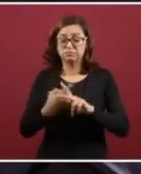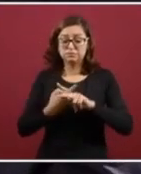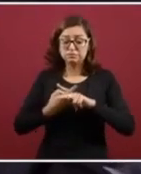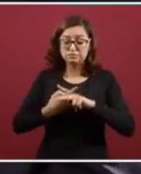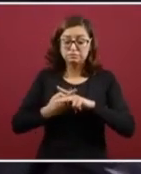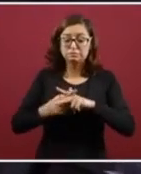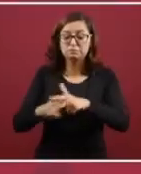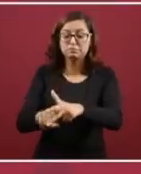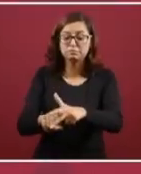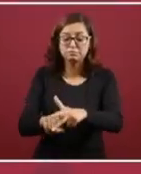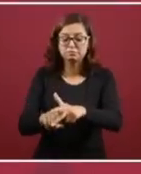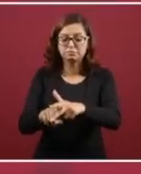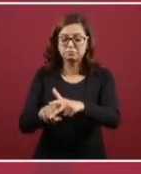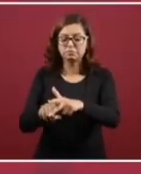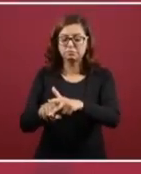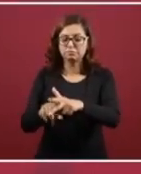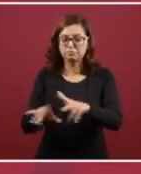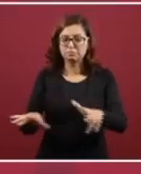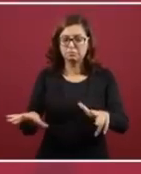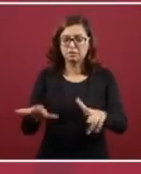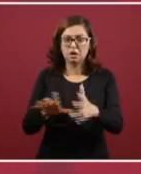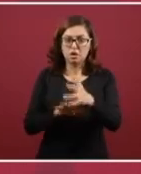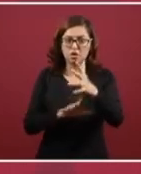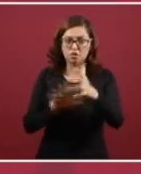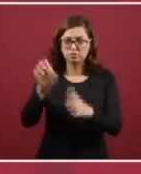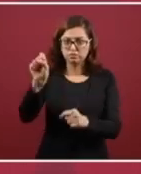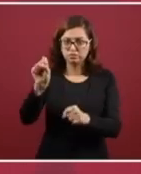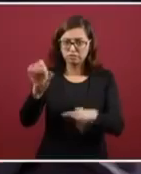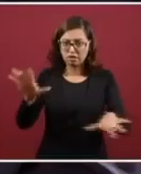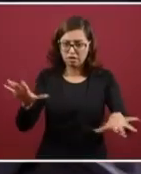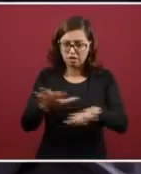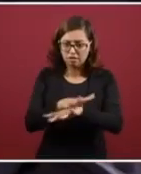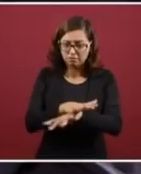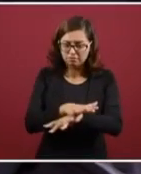de reforma constitucional